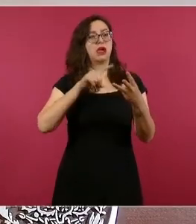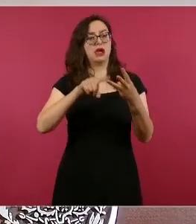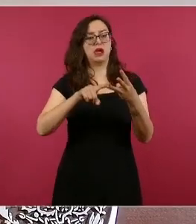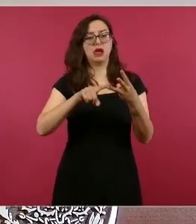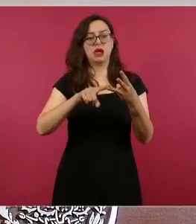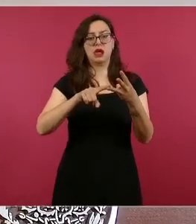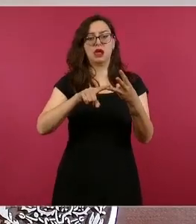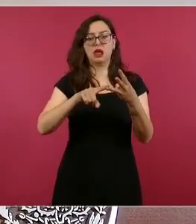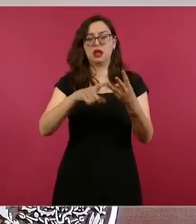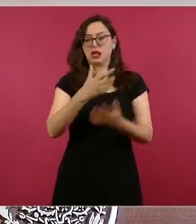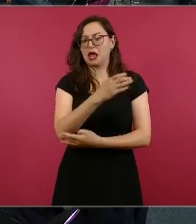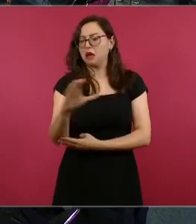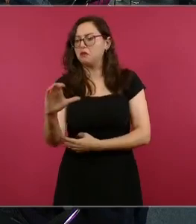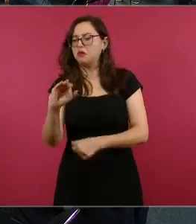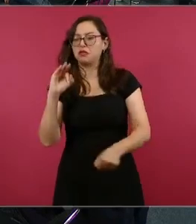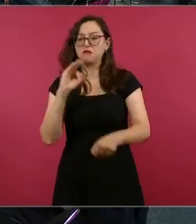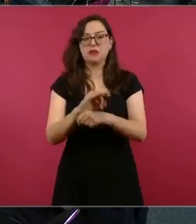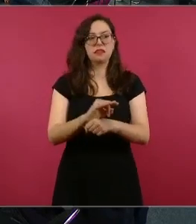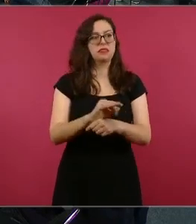líderes de productores,